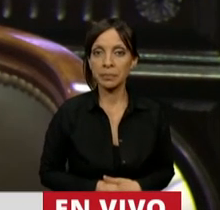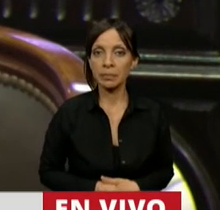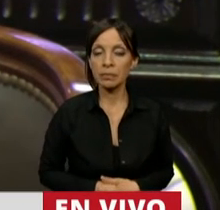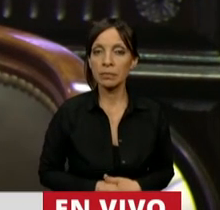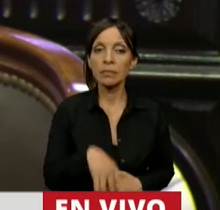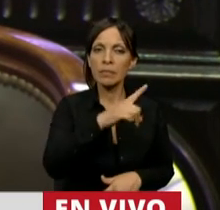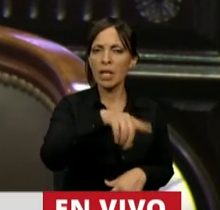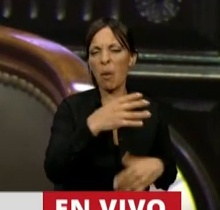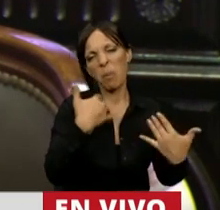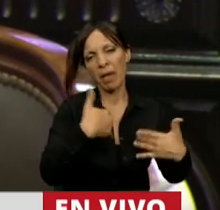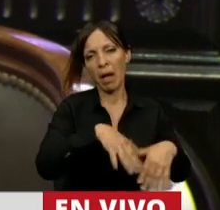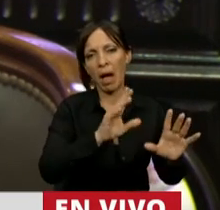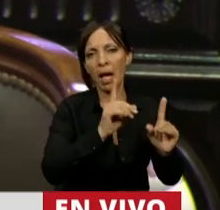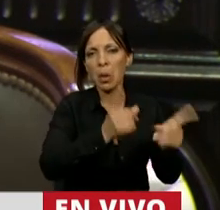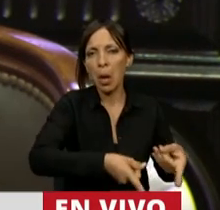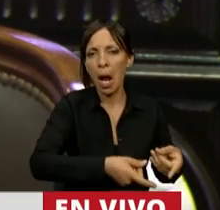pueden delinquir y no pasa nada.